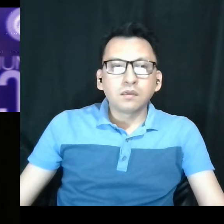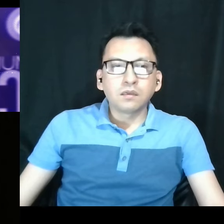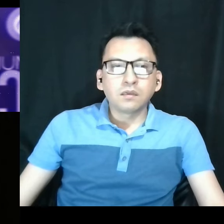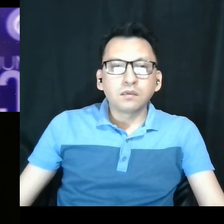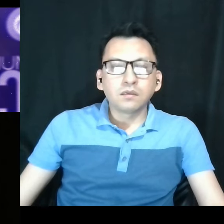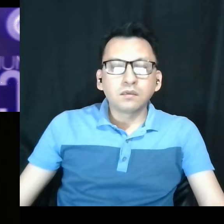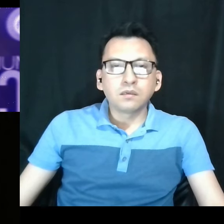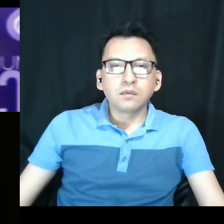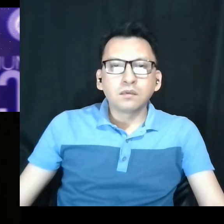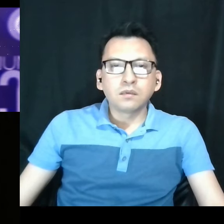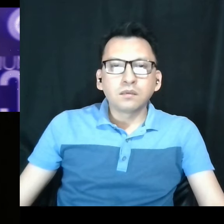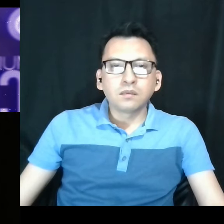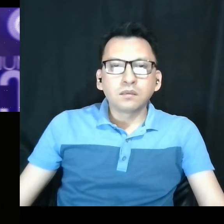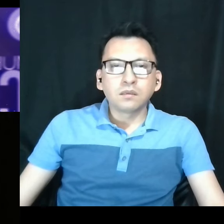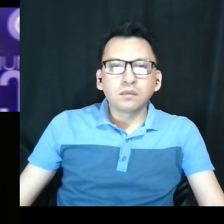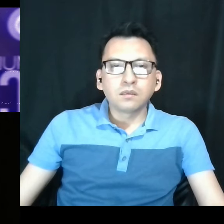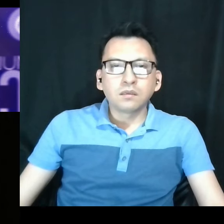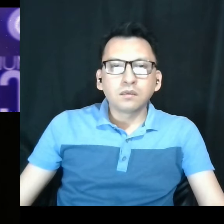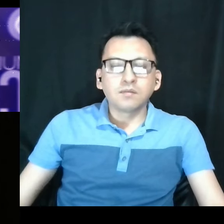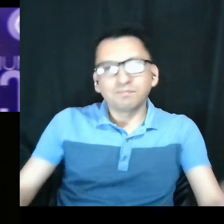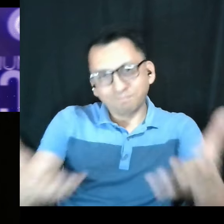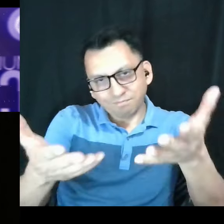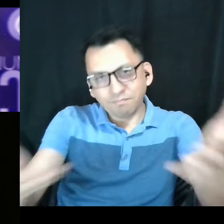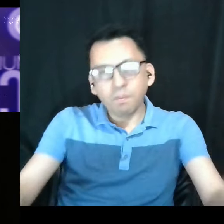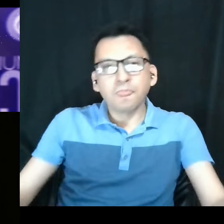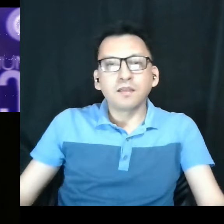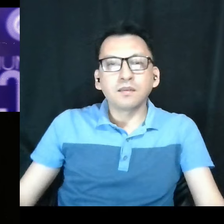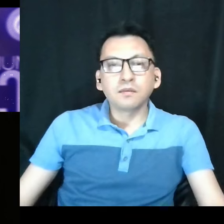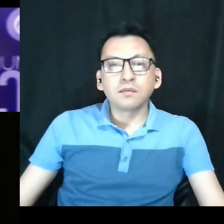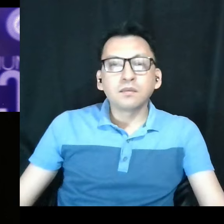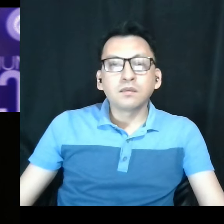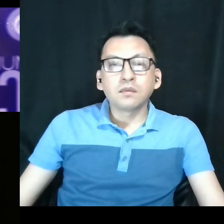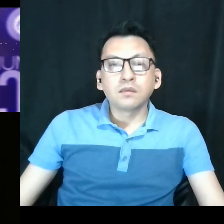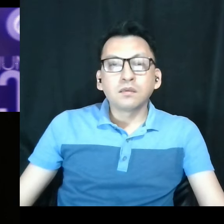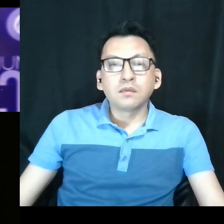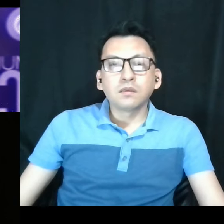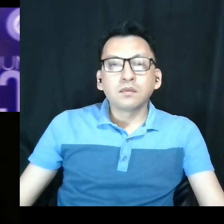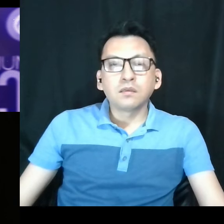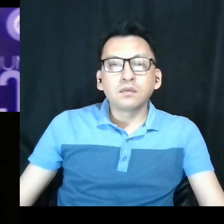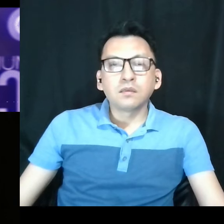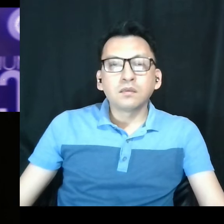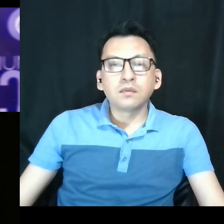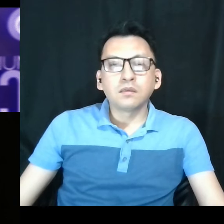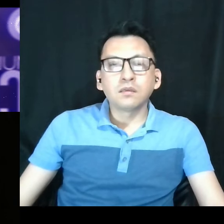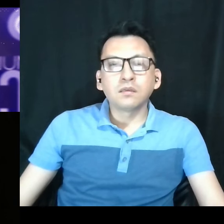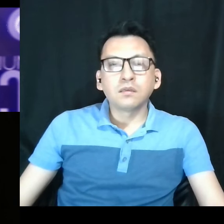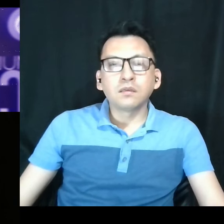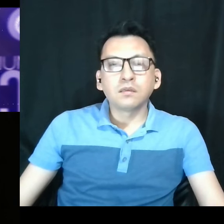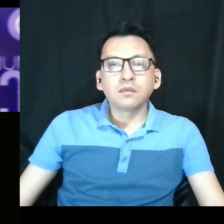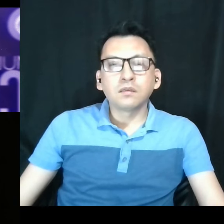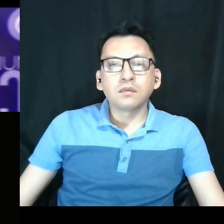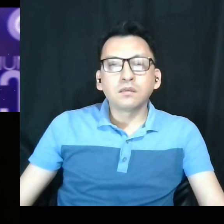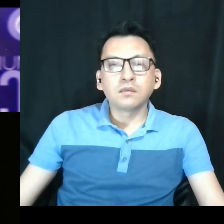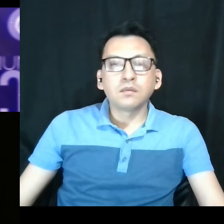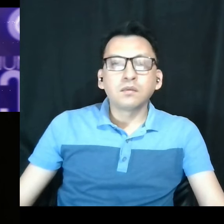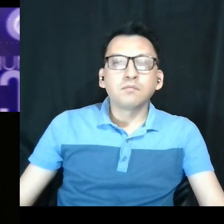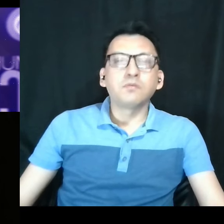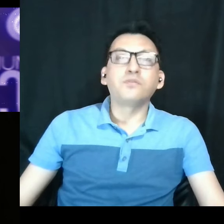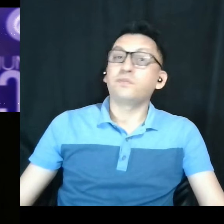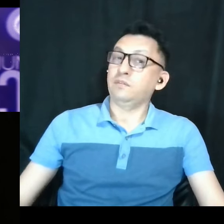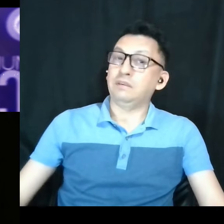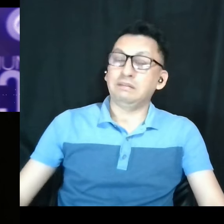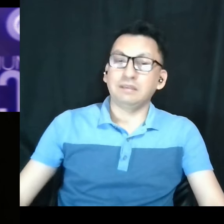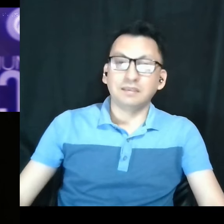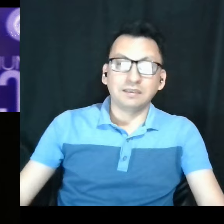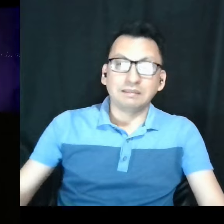tienen mucha cola que le pisen no se te olvide que tú eres el único que eres de carrera cuando su adscripción va a estar en manos de Norma en unos meses si esas no son amenazas Pues